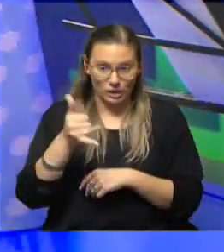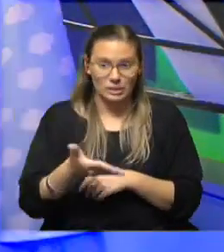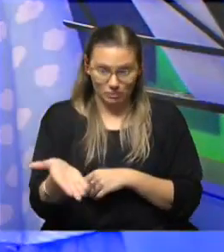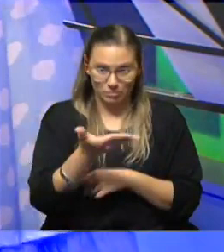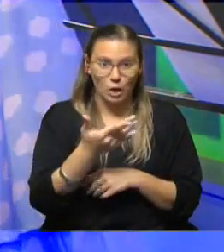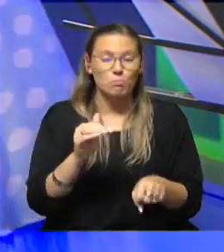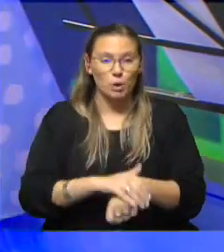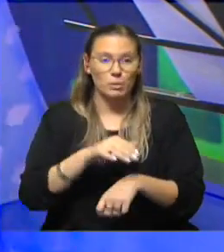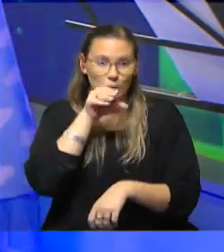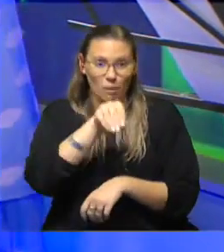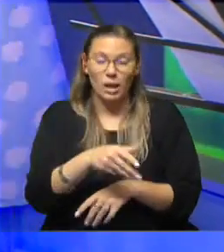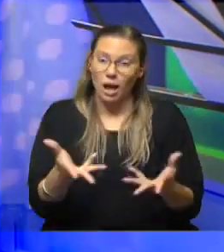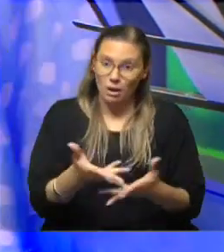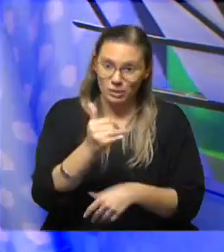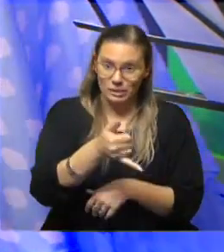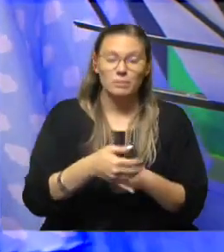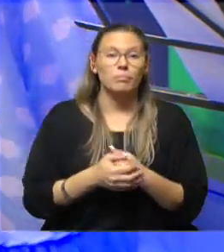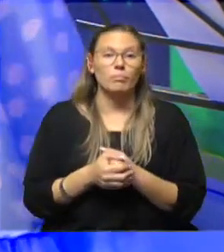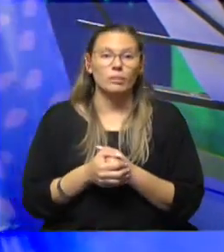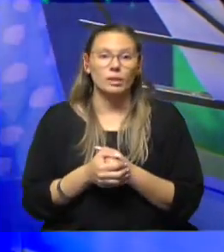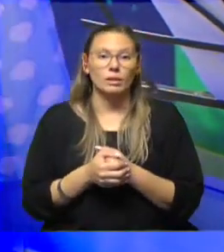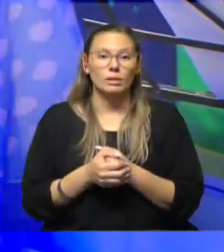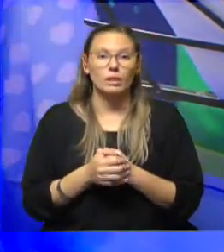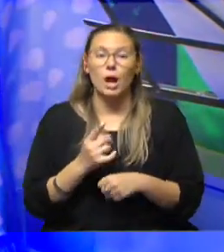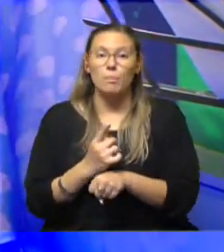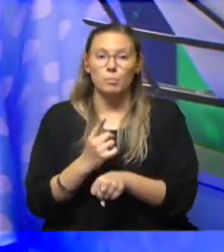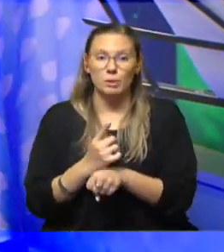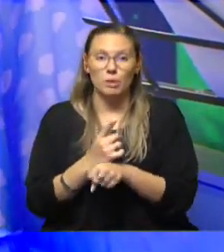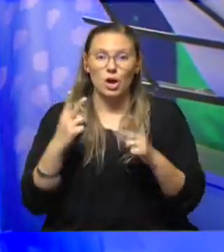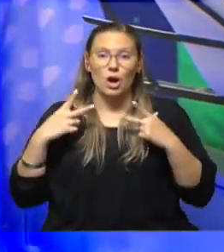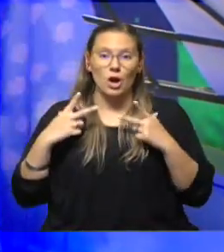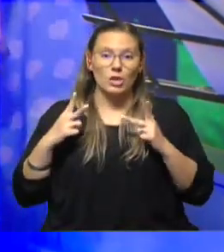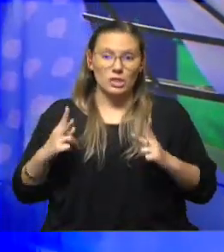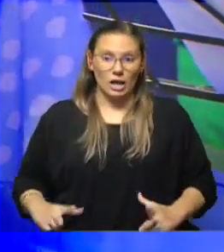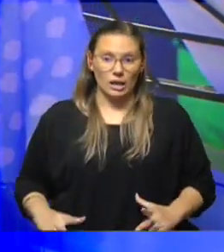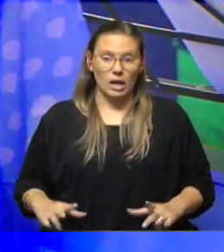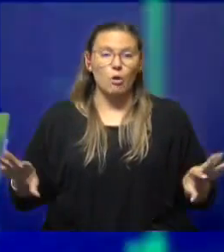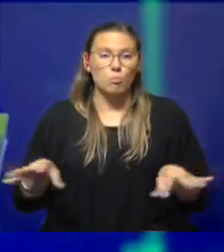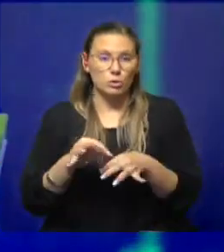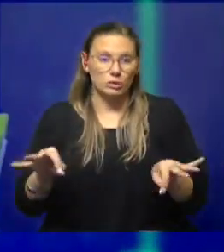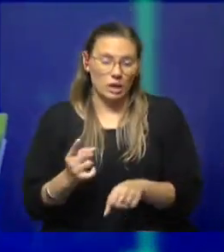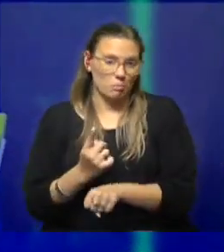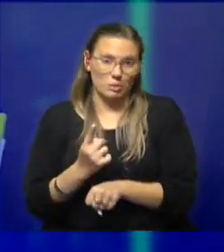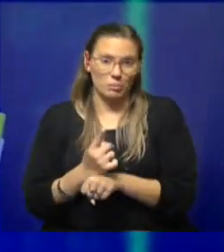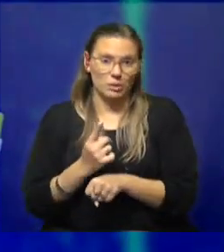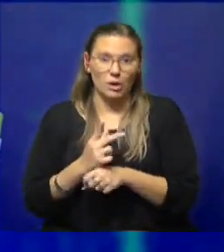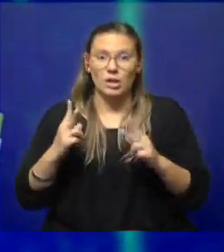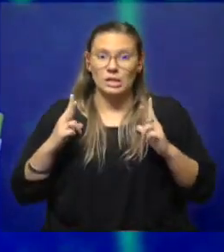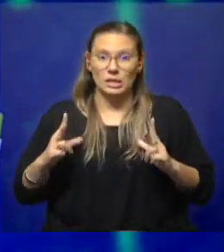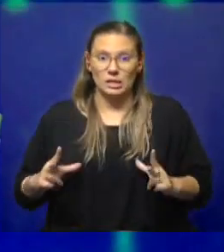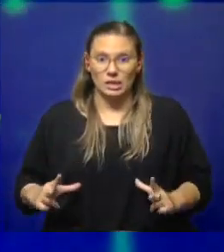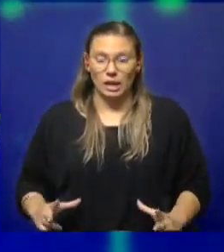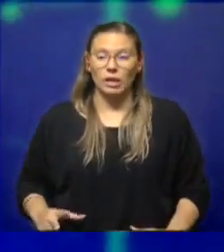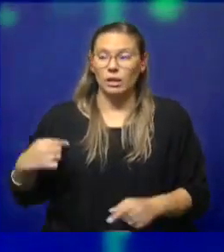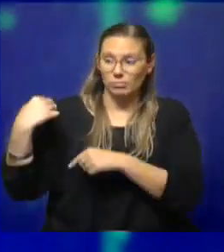Es tu momento. Sí, es mi momento. Chao, chao. Bueno, lo primero que fue los trajes. Antes de estar la música, estuve en los trajes. Los trajes fueron